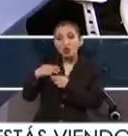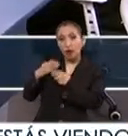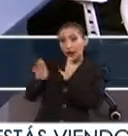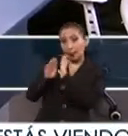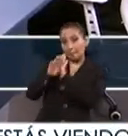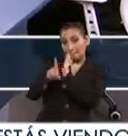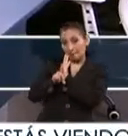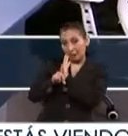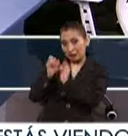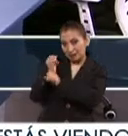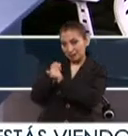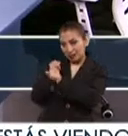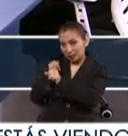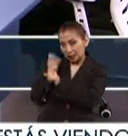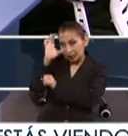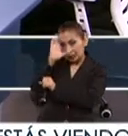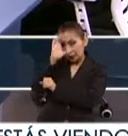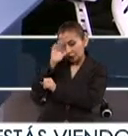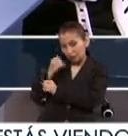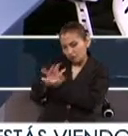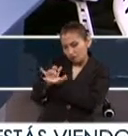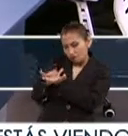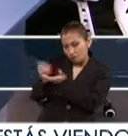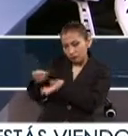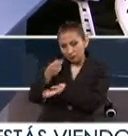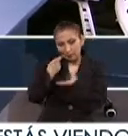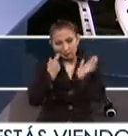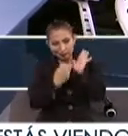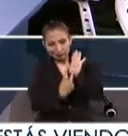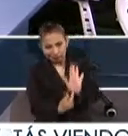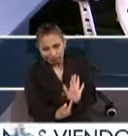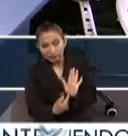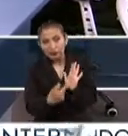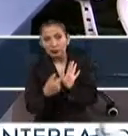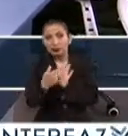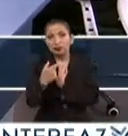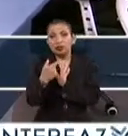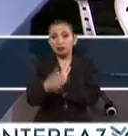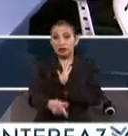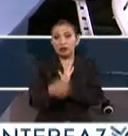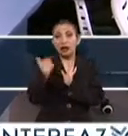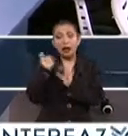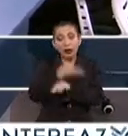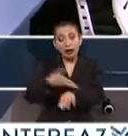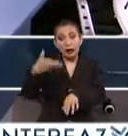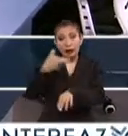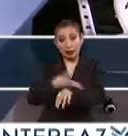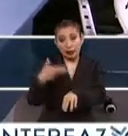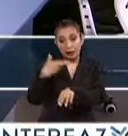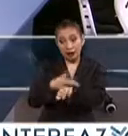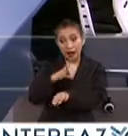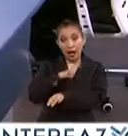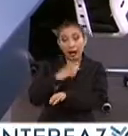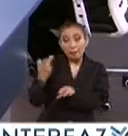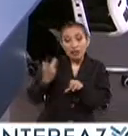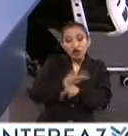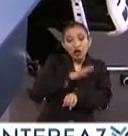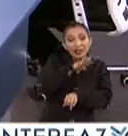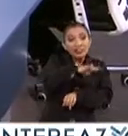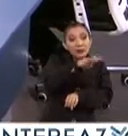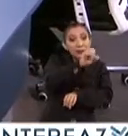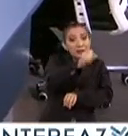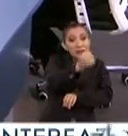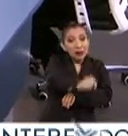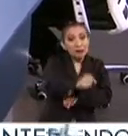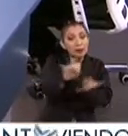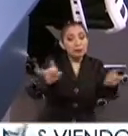de investigación, no un método científico. Entonces, por ejemplo, el resolver si el que haya ocurrido el 19 de